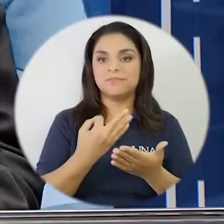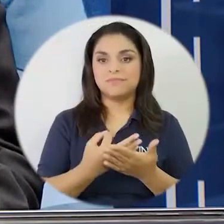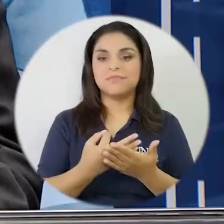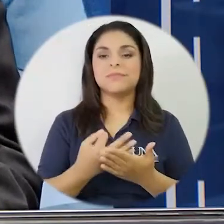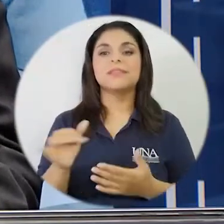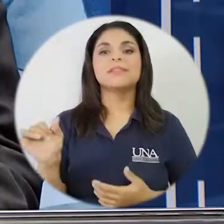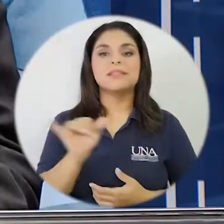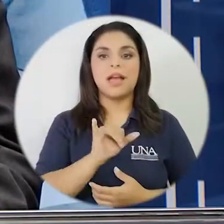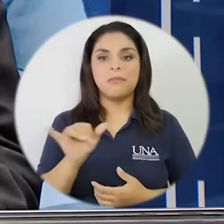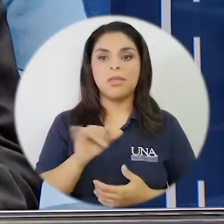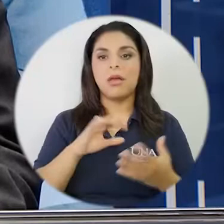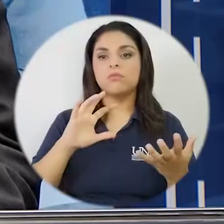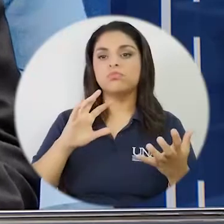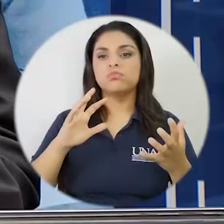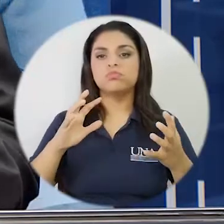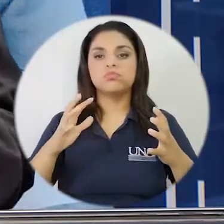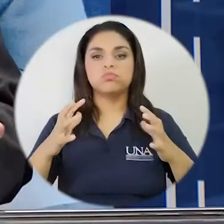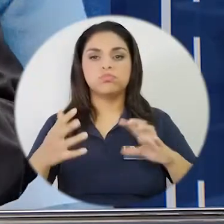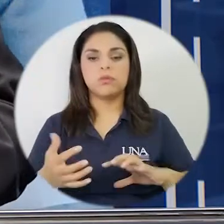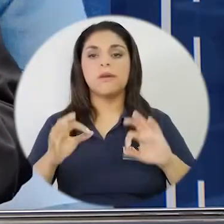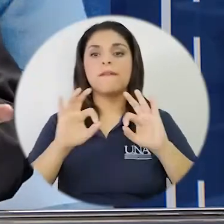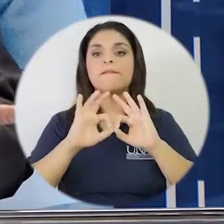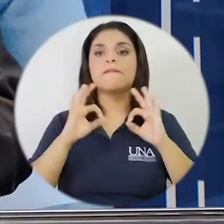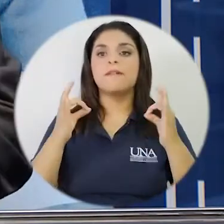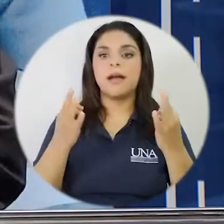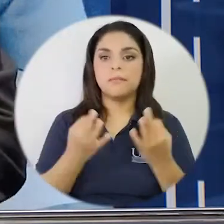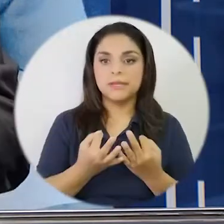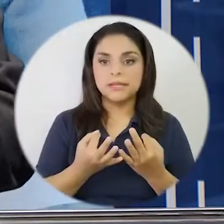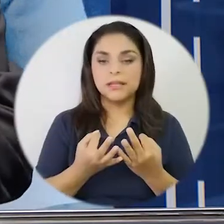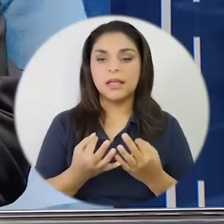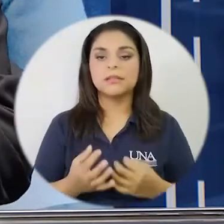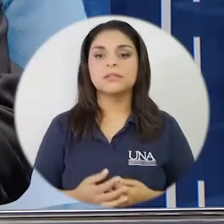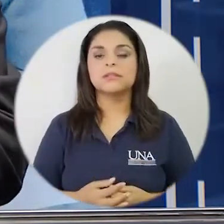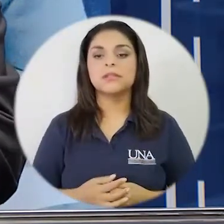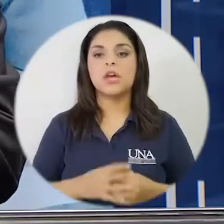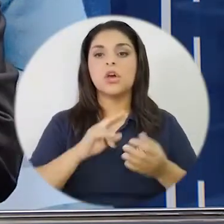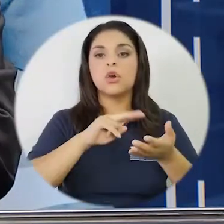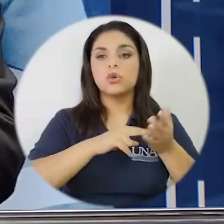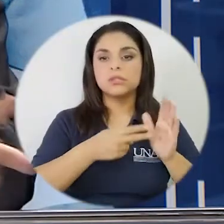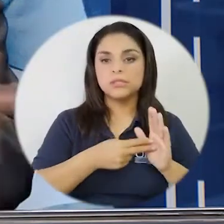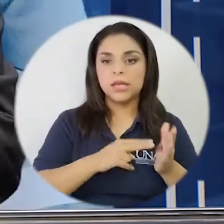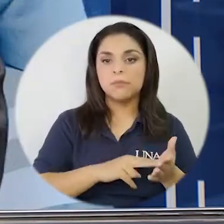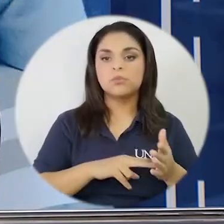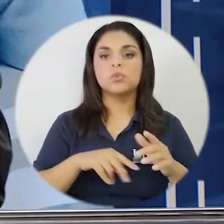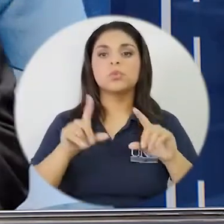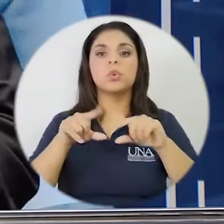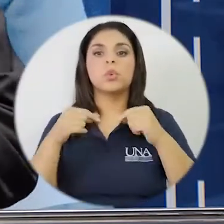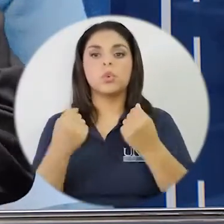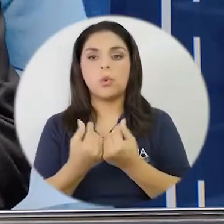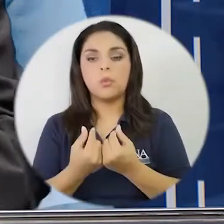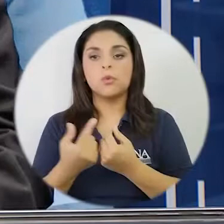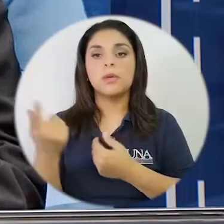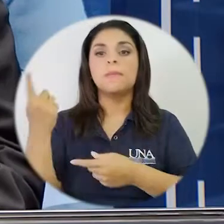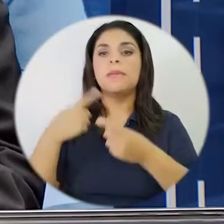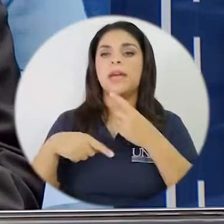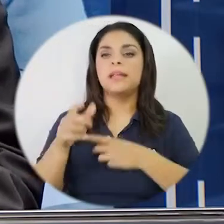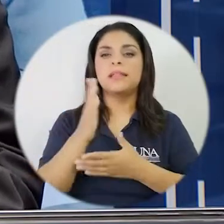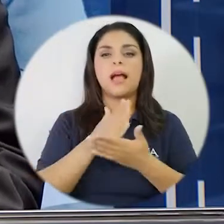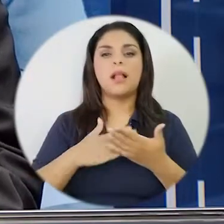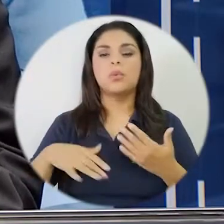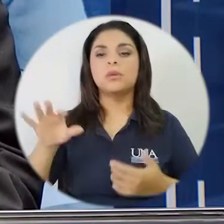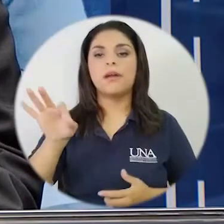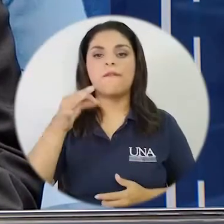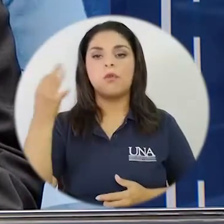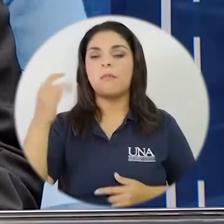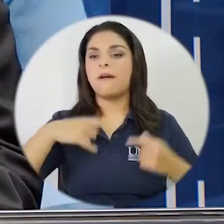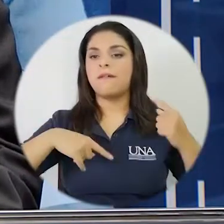venido también evolucionando, las familias, conceptos, grupos, vienen de una u